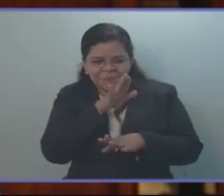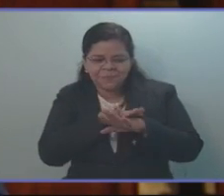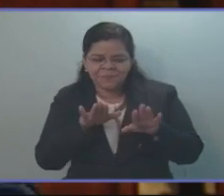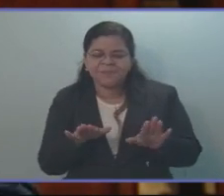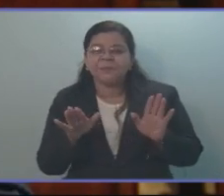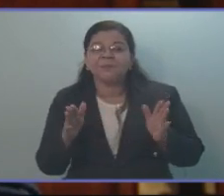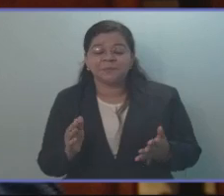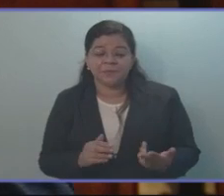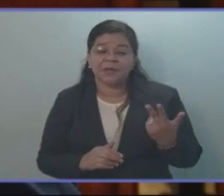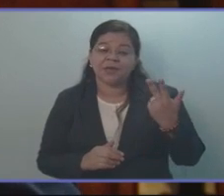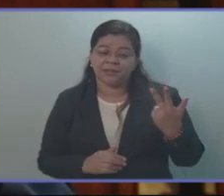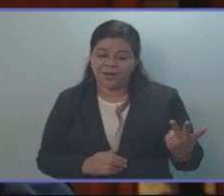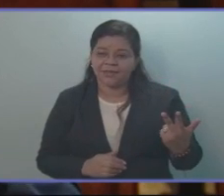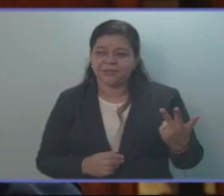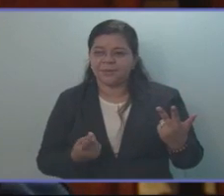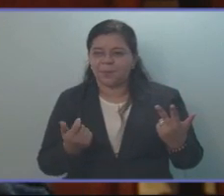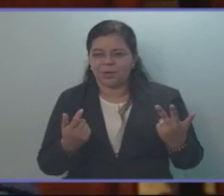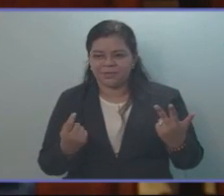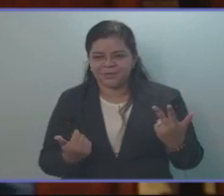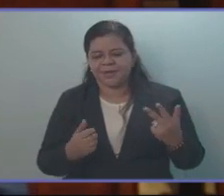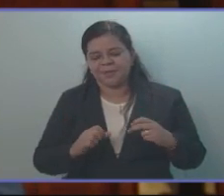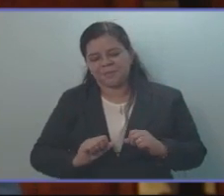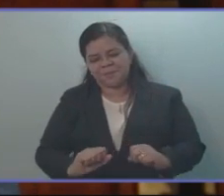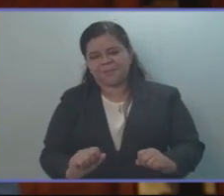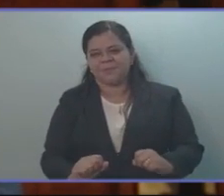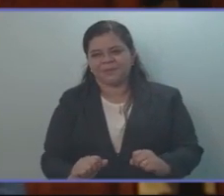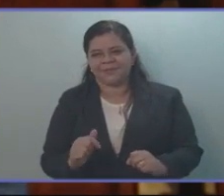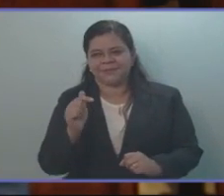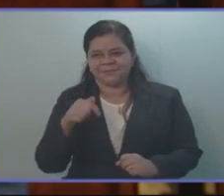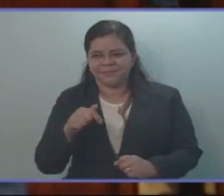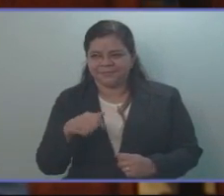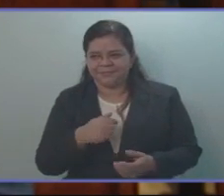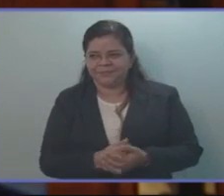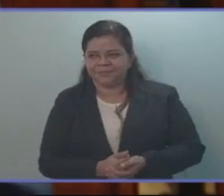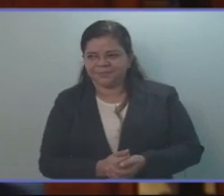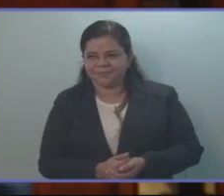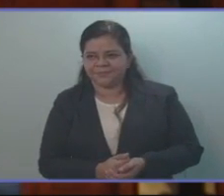las tres bajas que ha tenido la Policía Nacional Civil